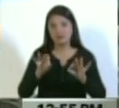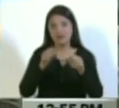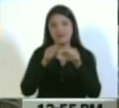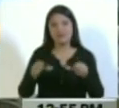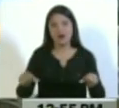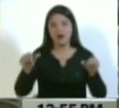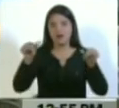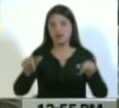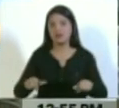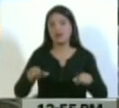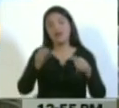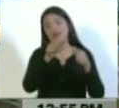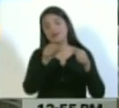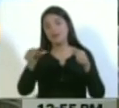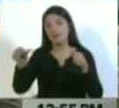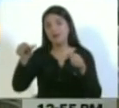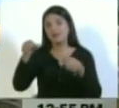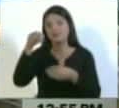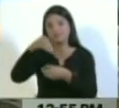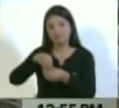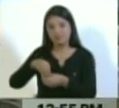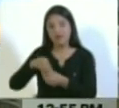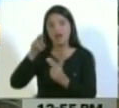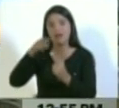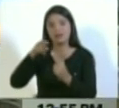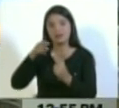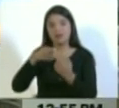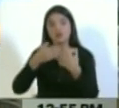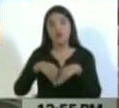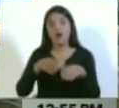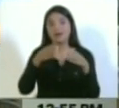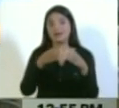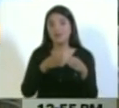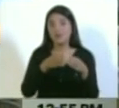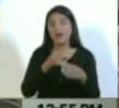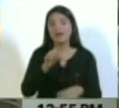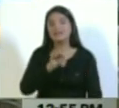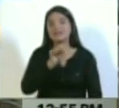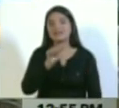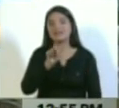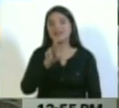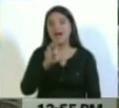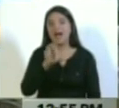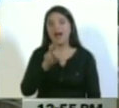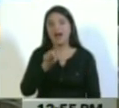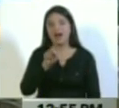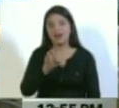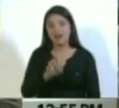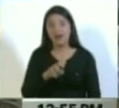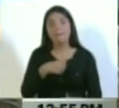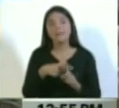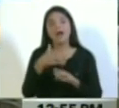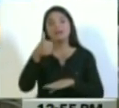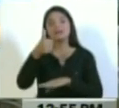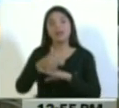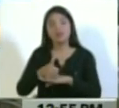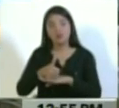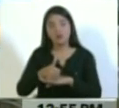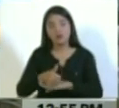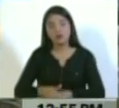permanecer toda la semana en el estado Táchira. Un equipo del SAREN con el director